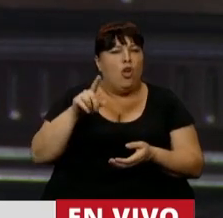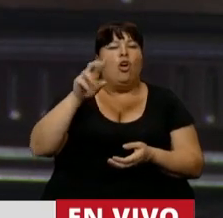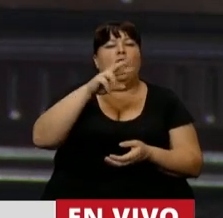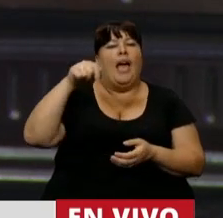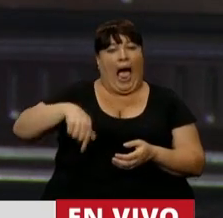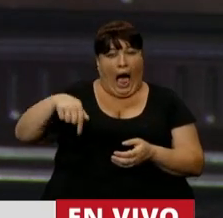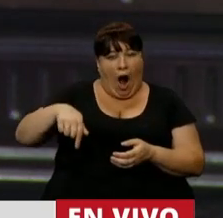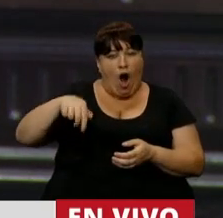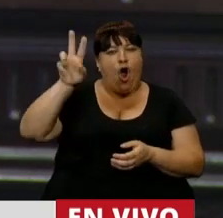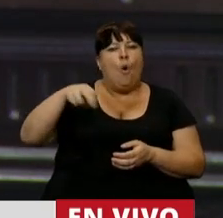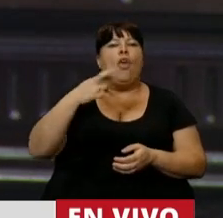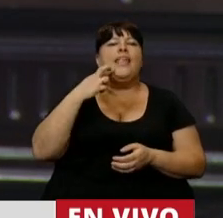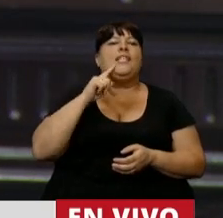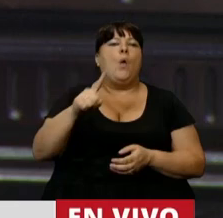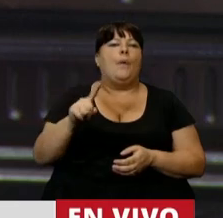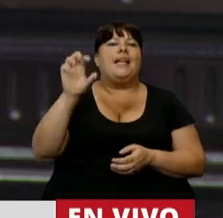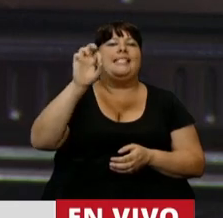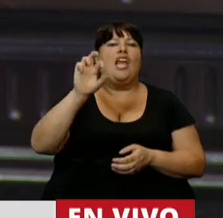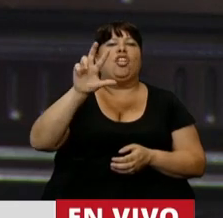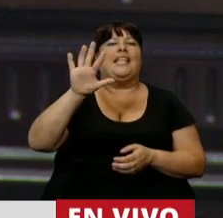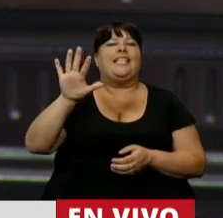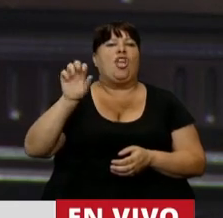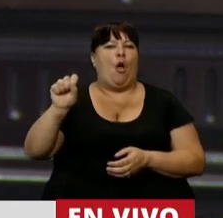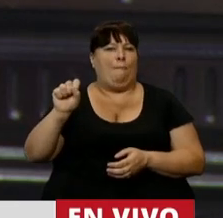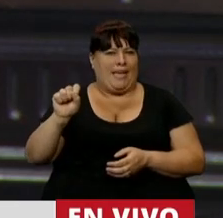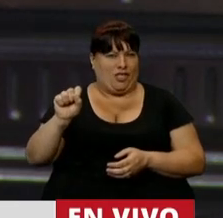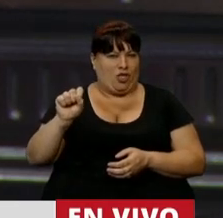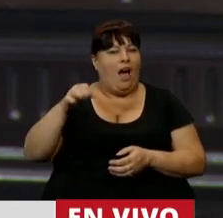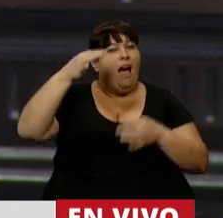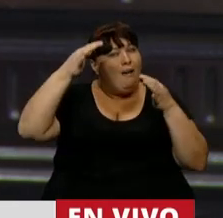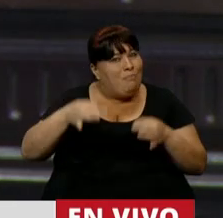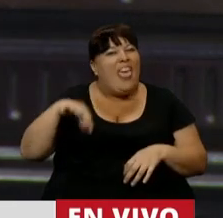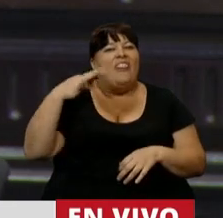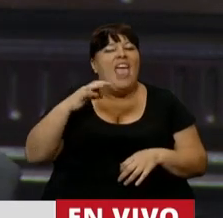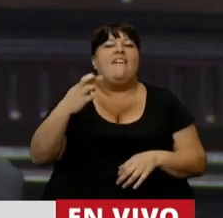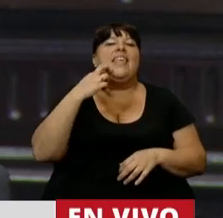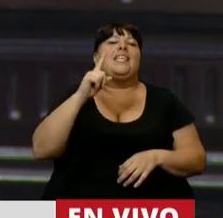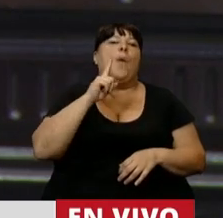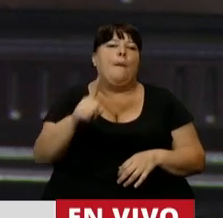cobraron esta vez 19.035 pesos y les correspondía